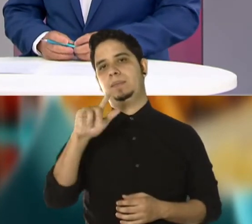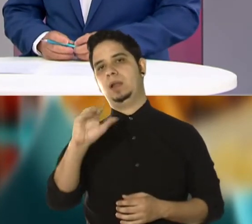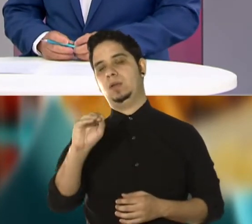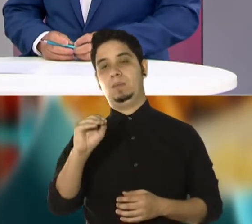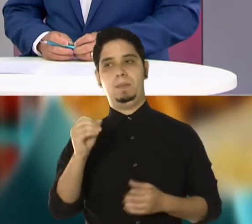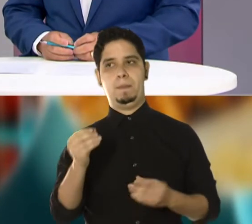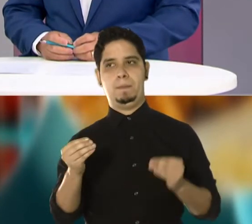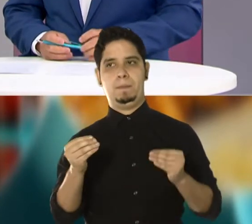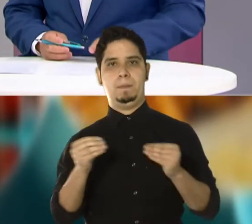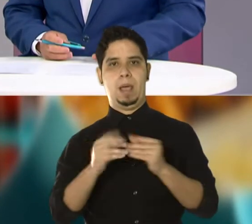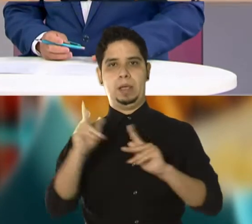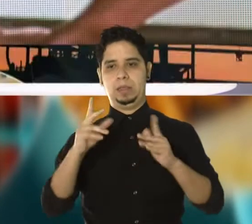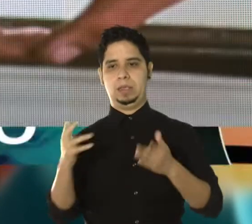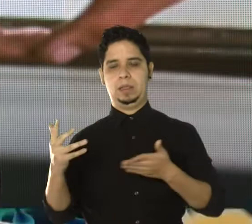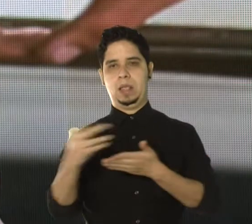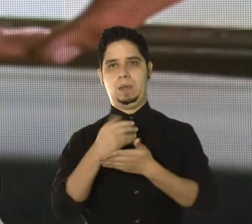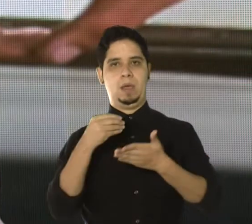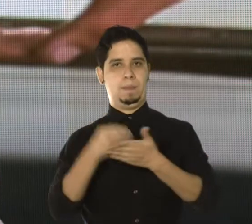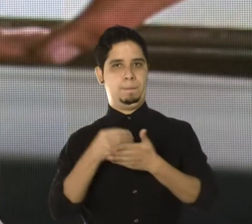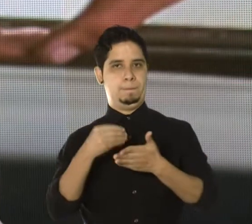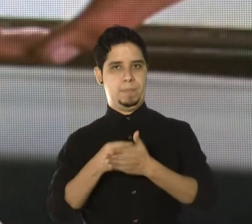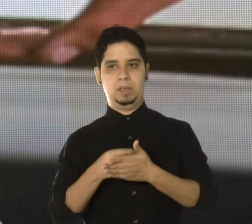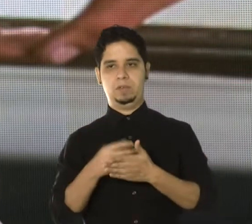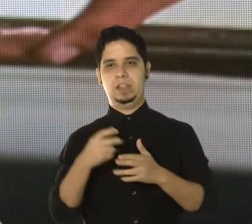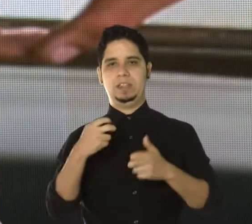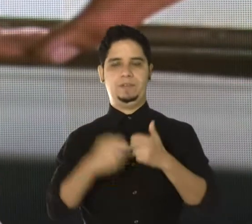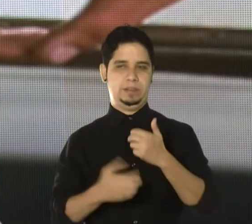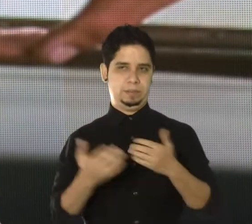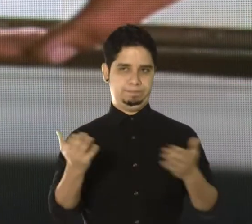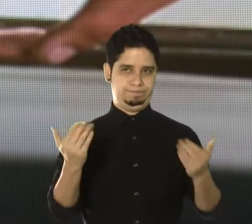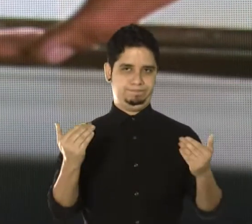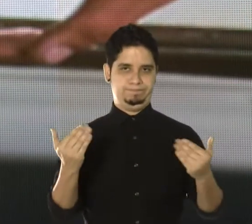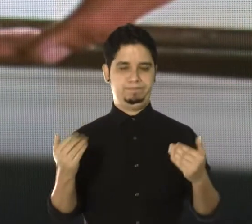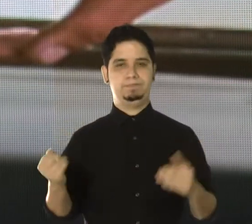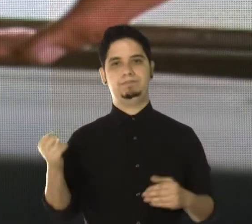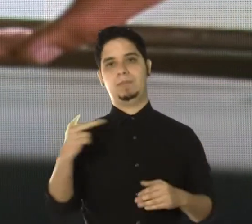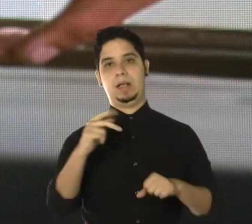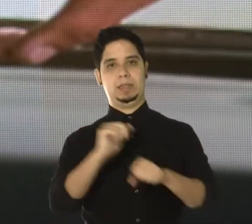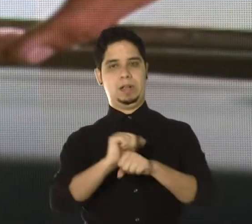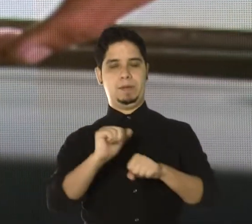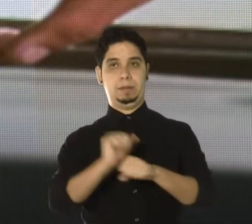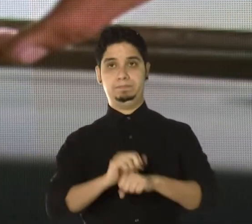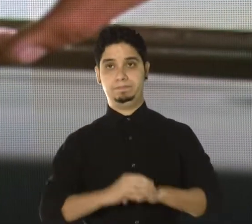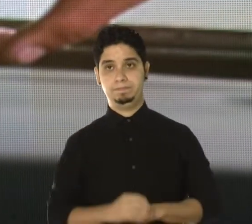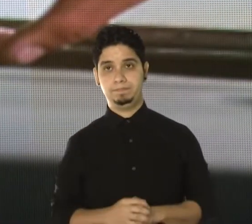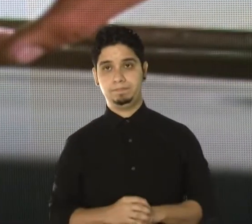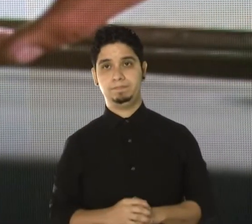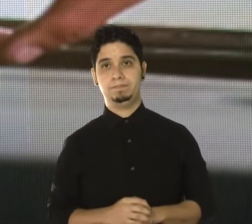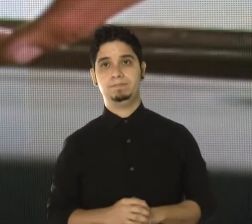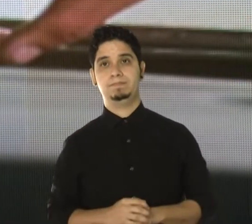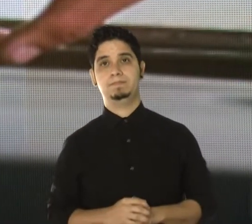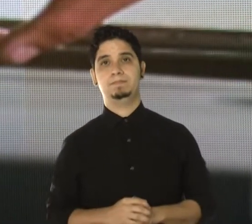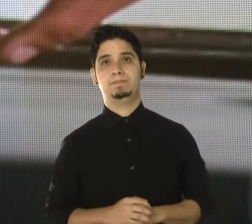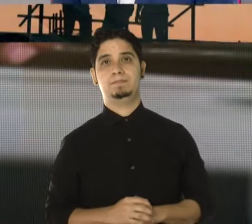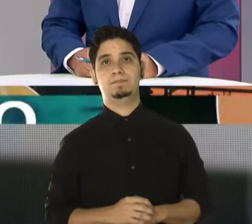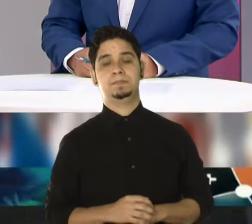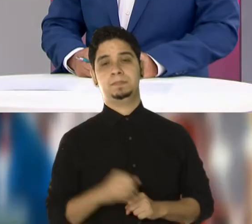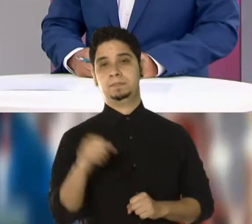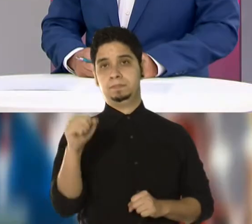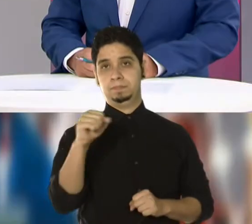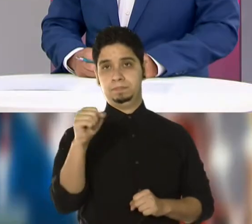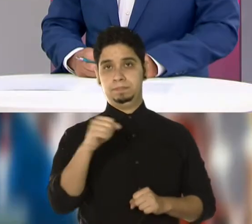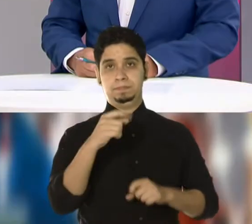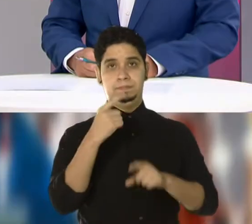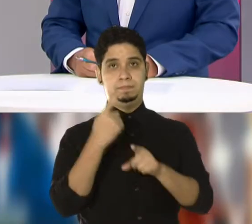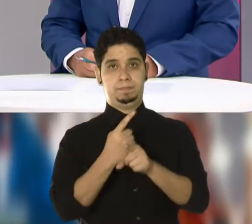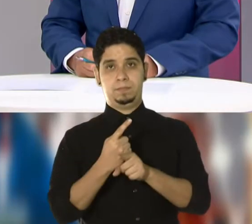desempleo y se nos hizo difícil traerlos a los proyectos a trabajar. Sí, se